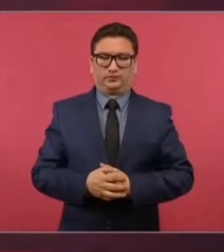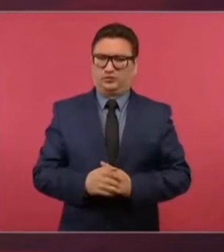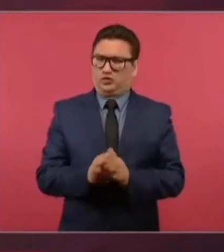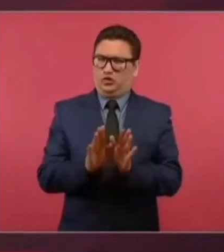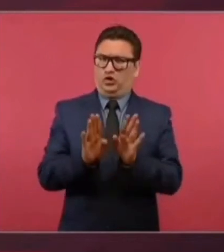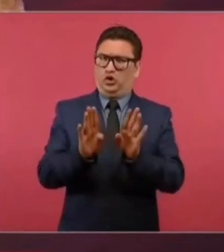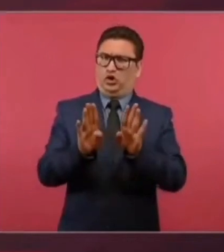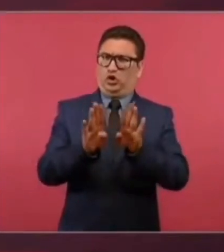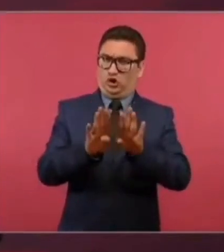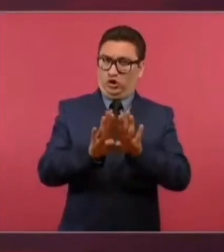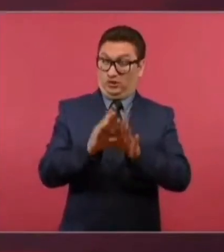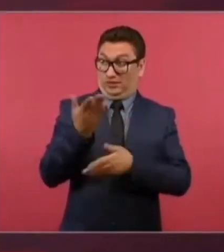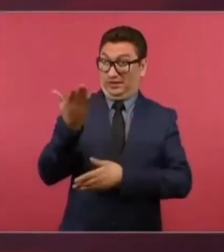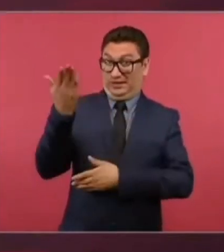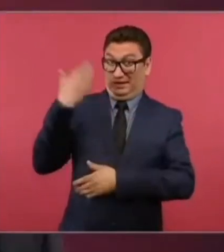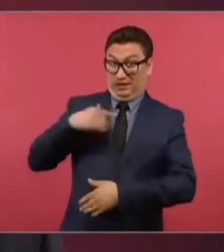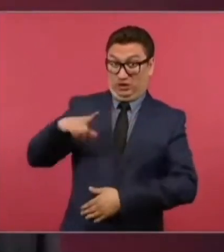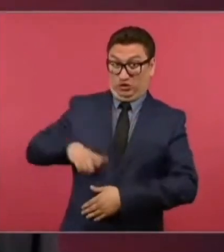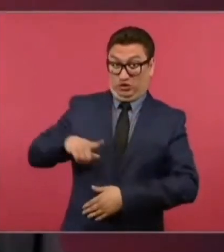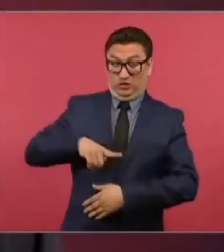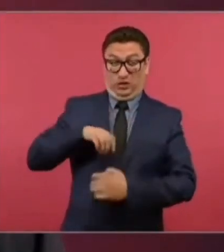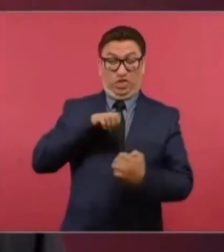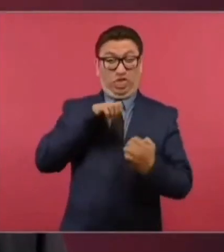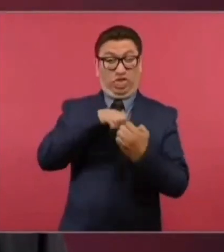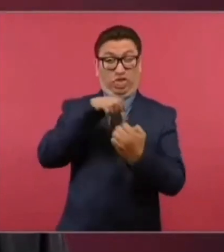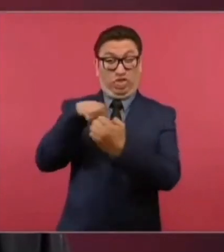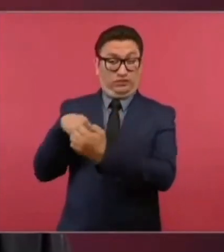¿Cómo engañaron